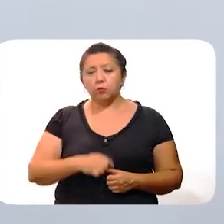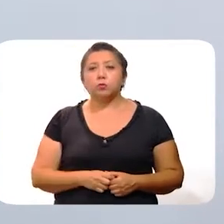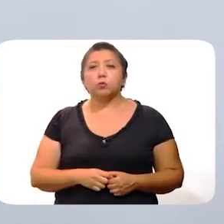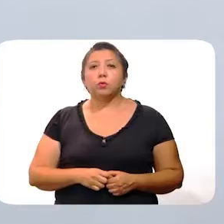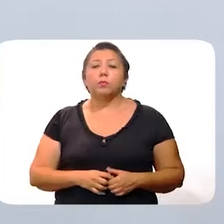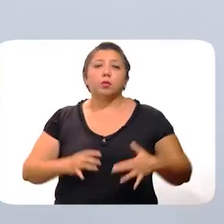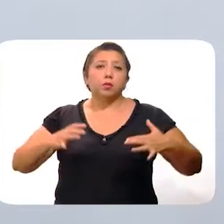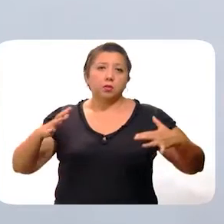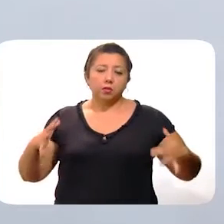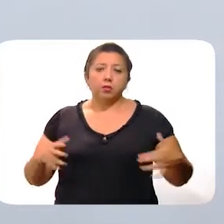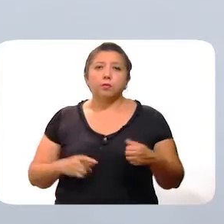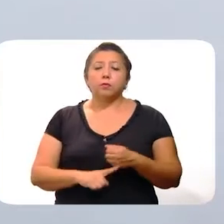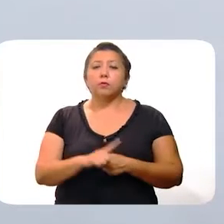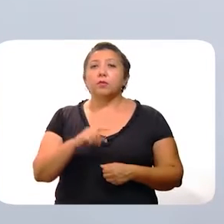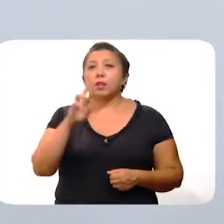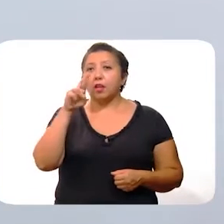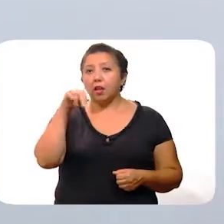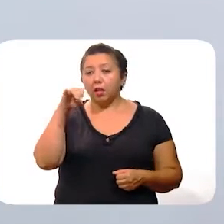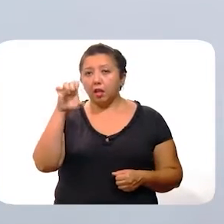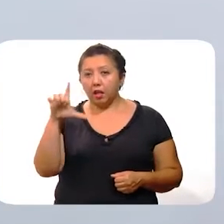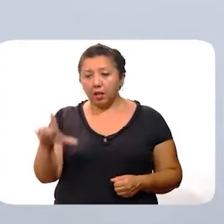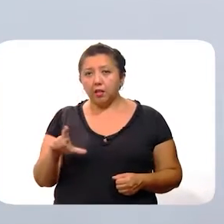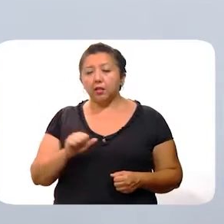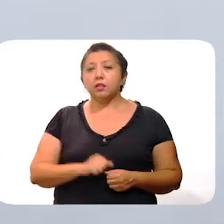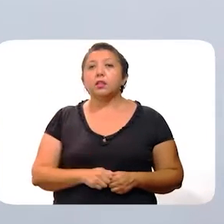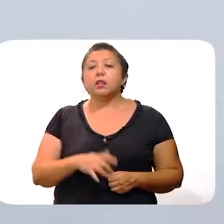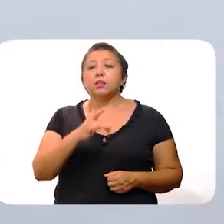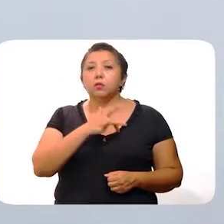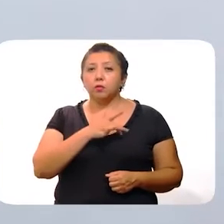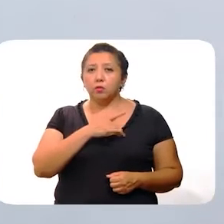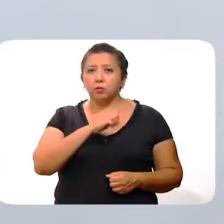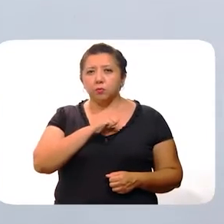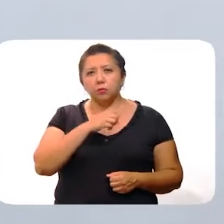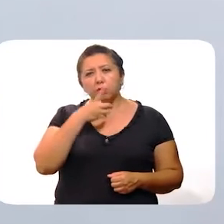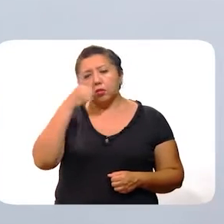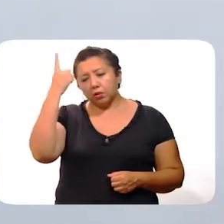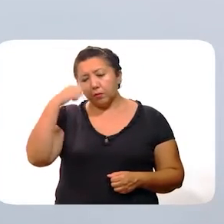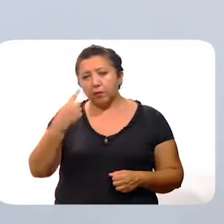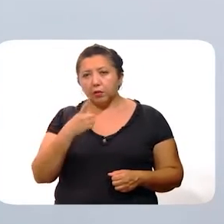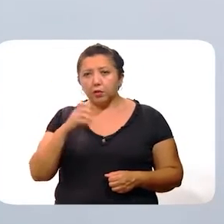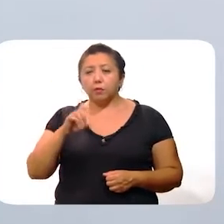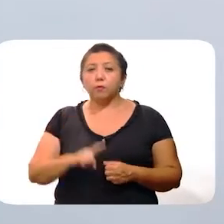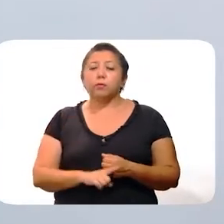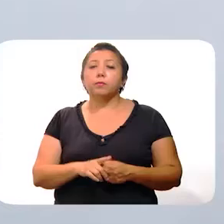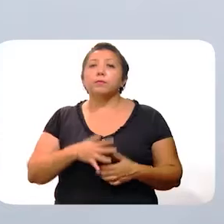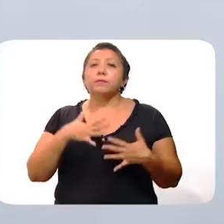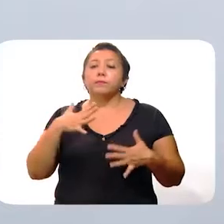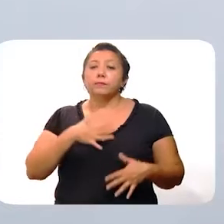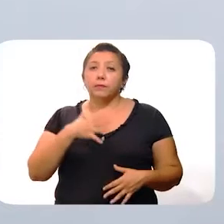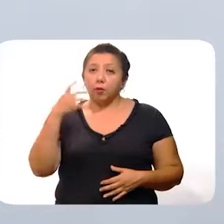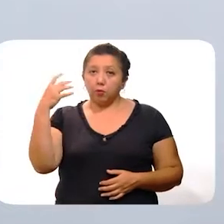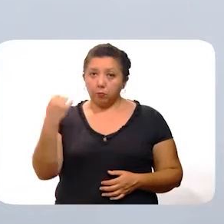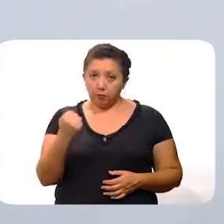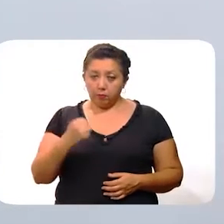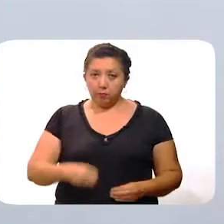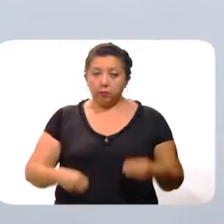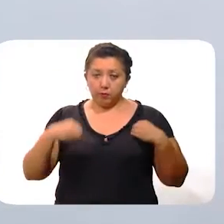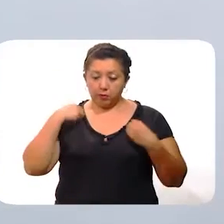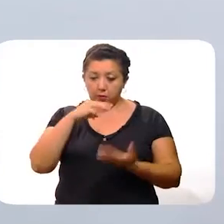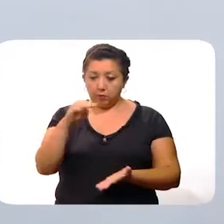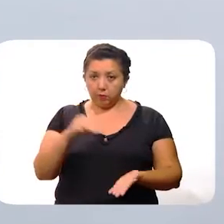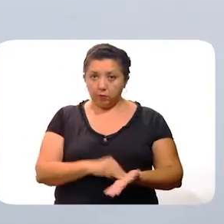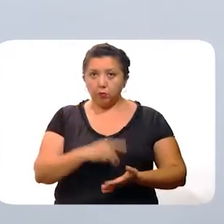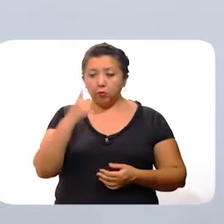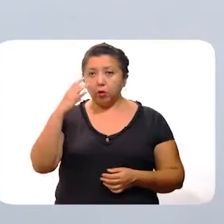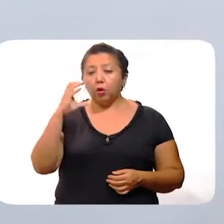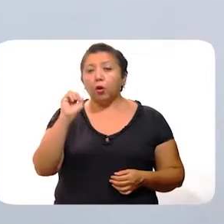diabetes mellitus, obesidad, insuficiencia renal crónica, cardiopatía, inmunosupresión, EPOC. 9 residían en Mérida,